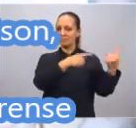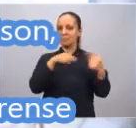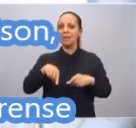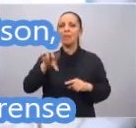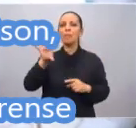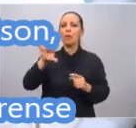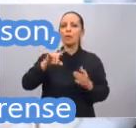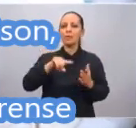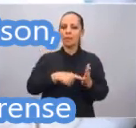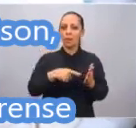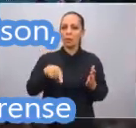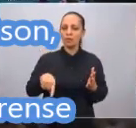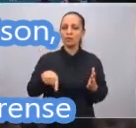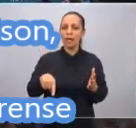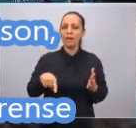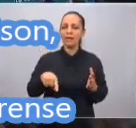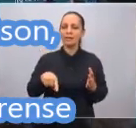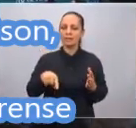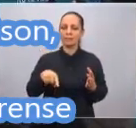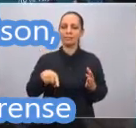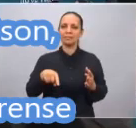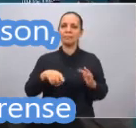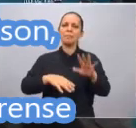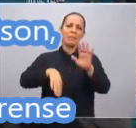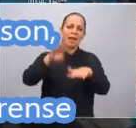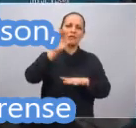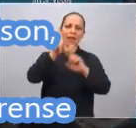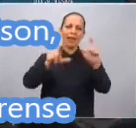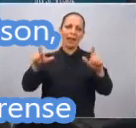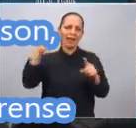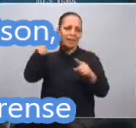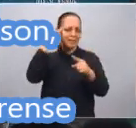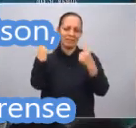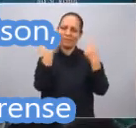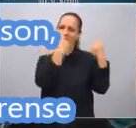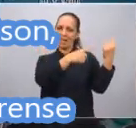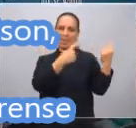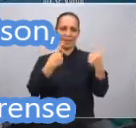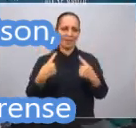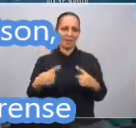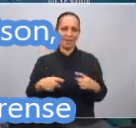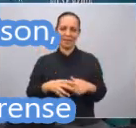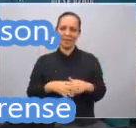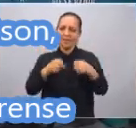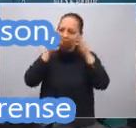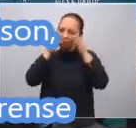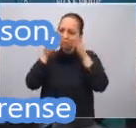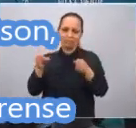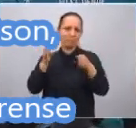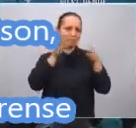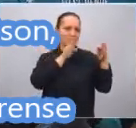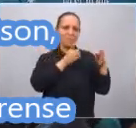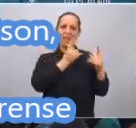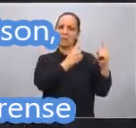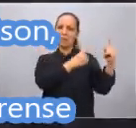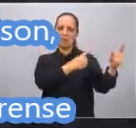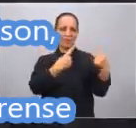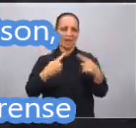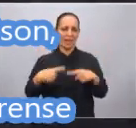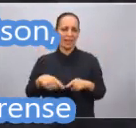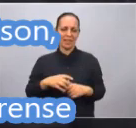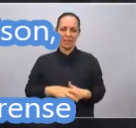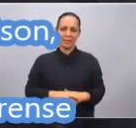Aires, la gran mayoría piensa distinto, tiene otra orientación,